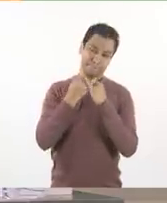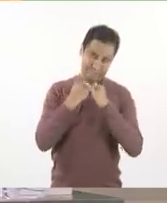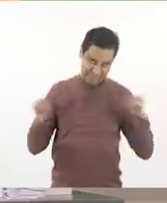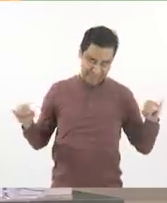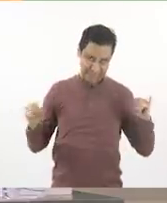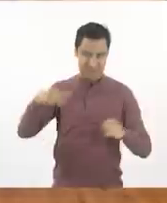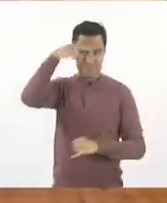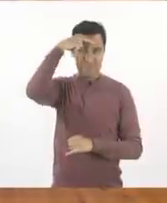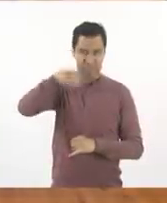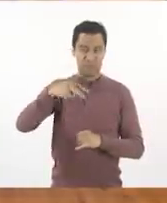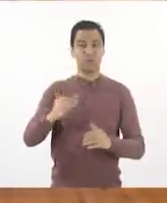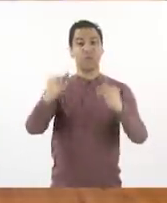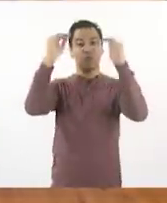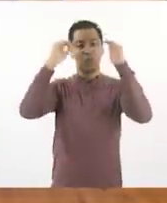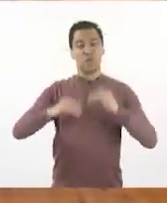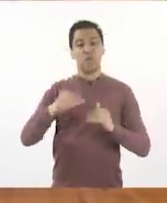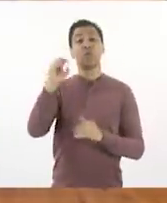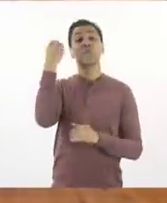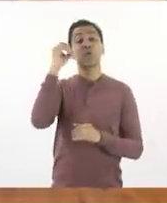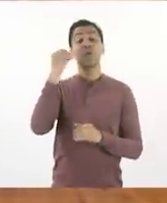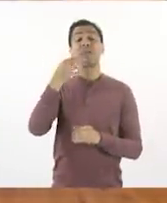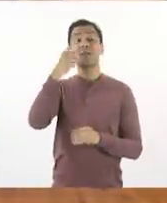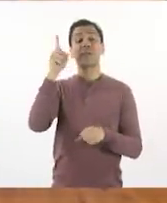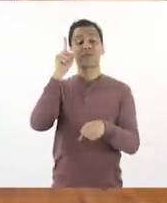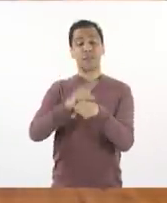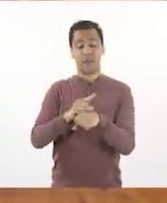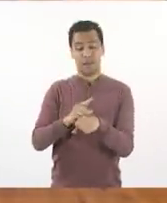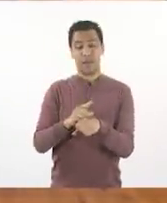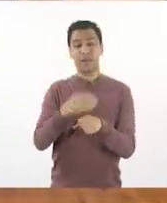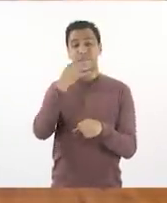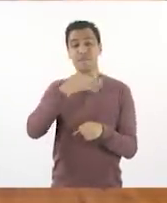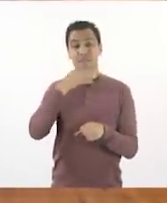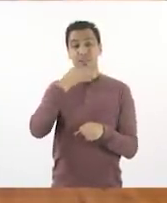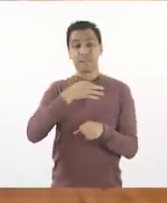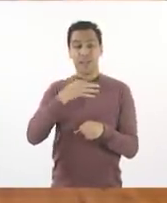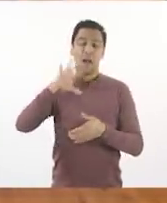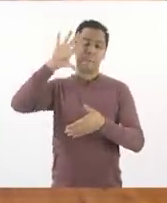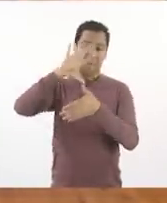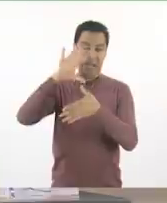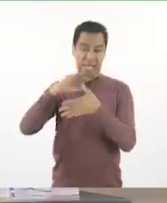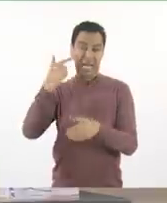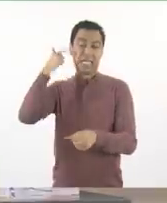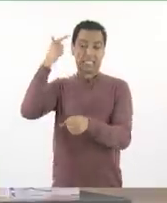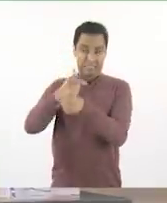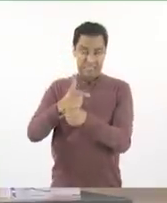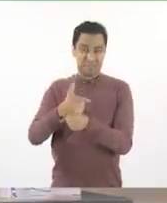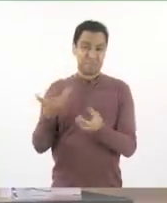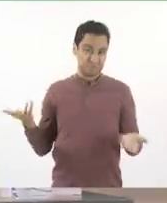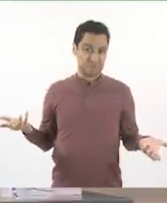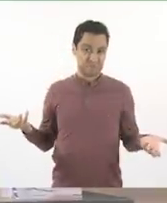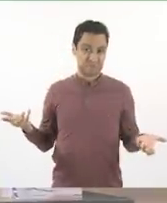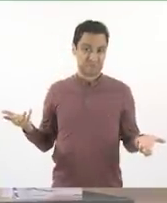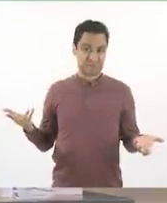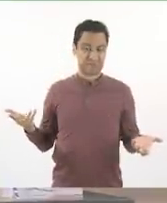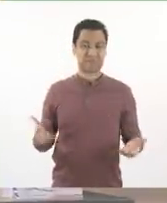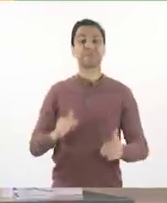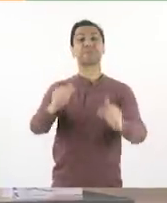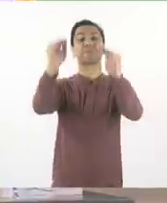sigue? Octubre. Octubre, ¿qué festejamos? El descubrimiento de América. Muy bien, el descubrimiento de